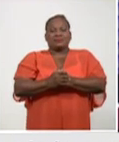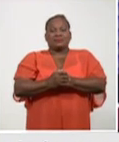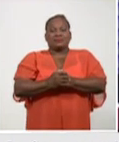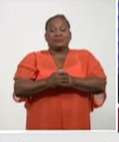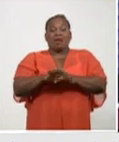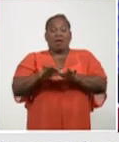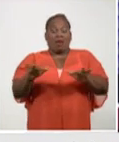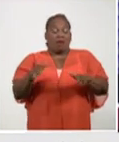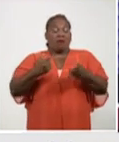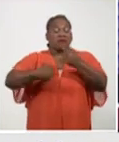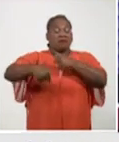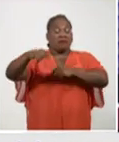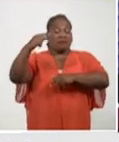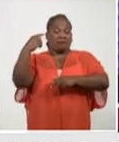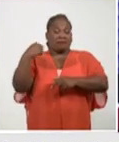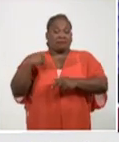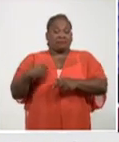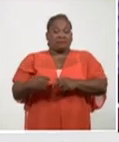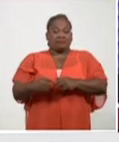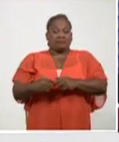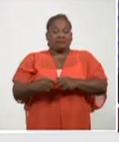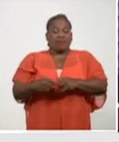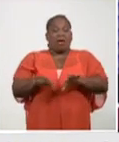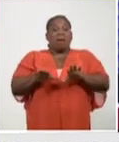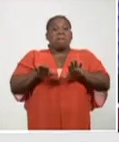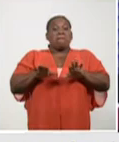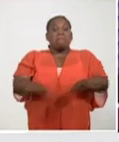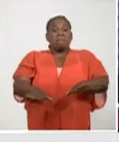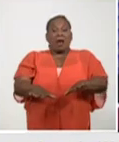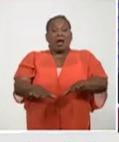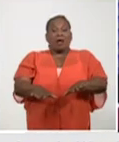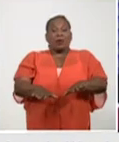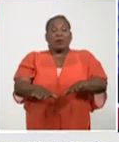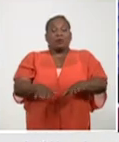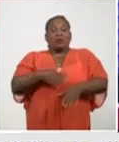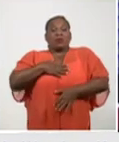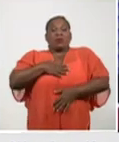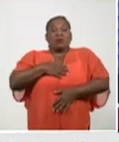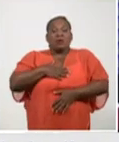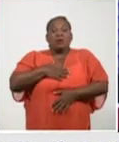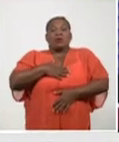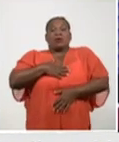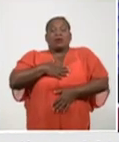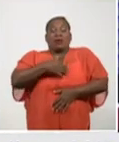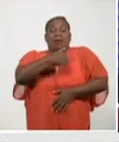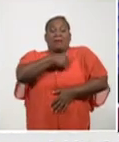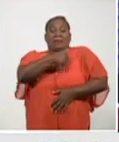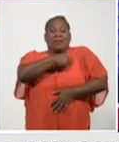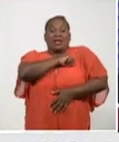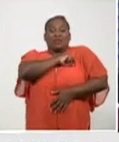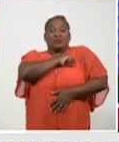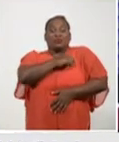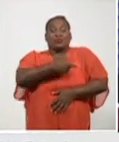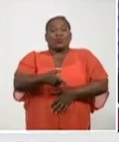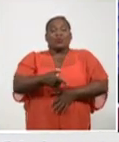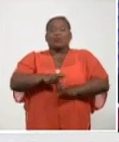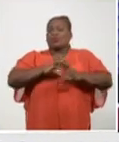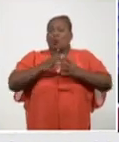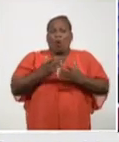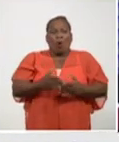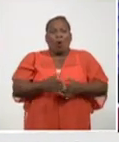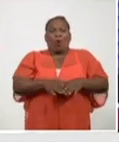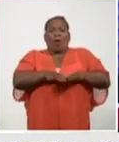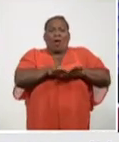ayer hace una parada cardíaca en asistolia, a pesar de aplicarse todos los tratamientos,